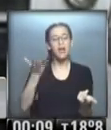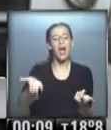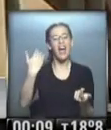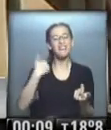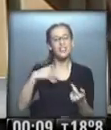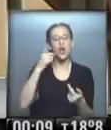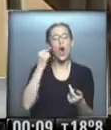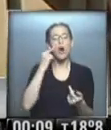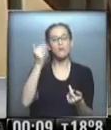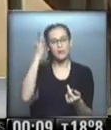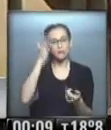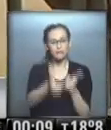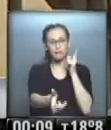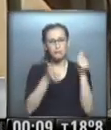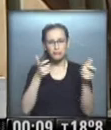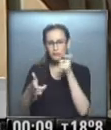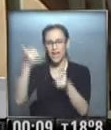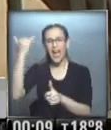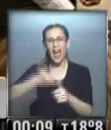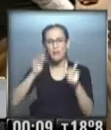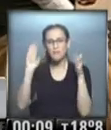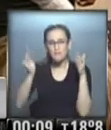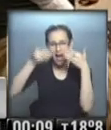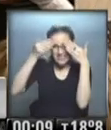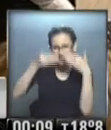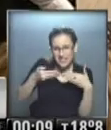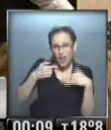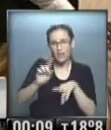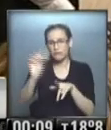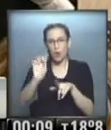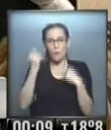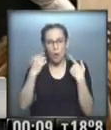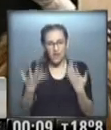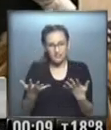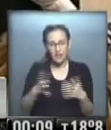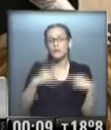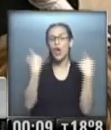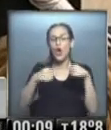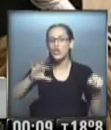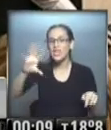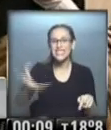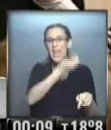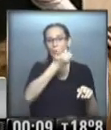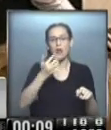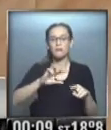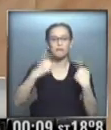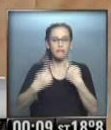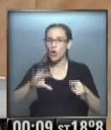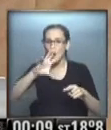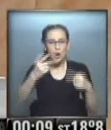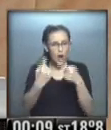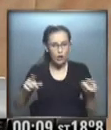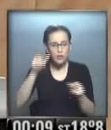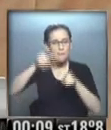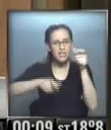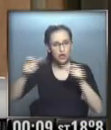armados sin identificarse que usaban máscaras y pistolas que secuestraron los objetos personales de los ocupantes. Además, denunciaron